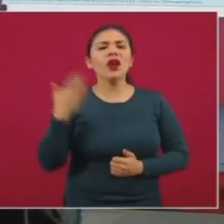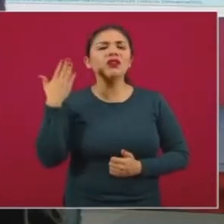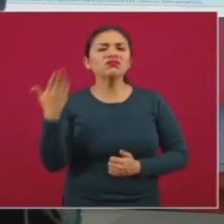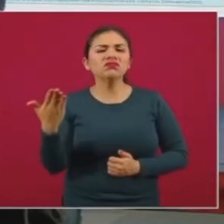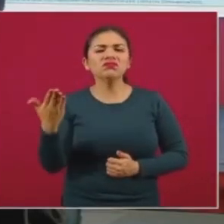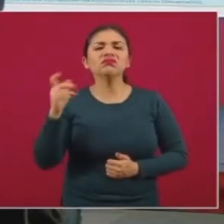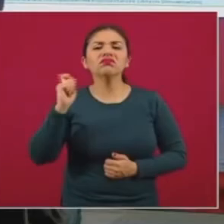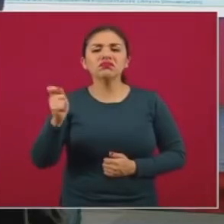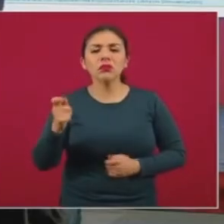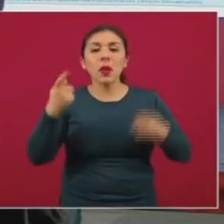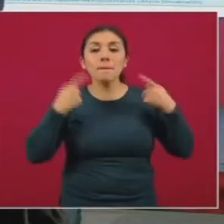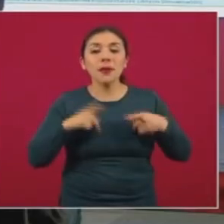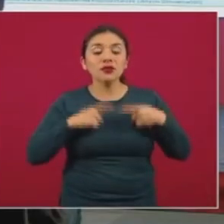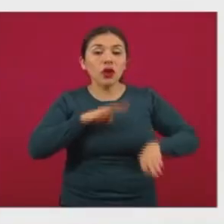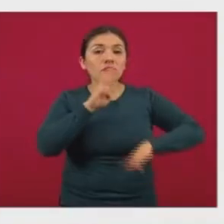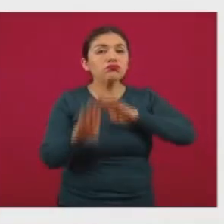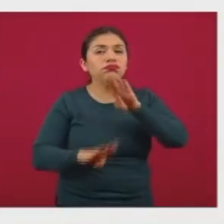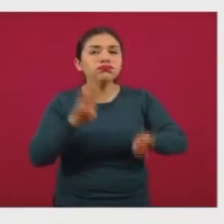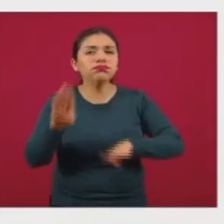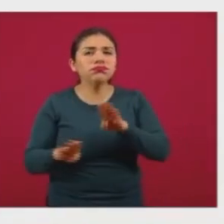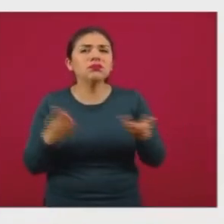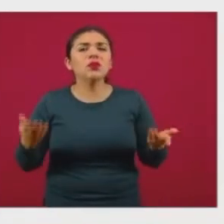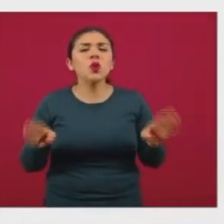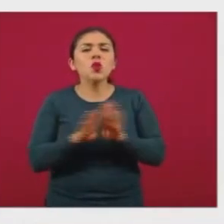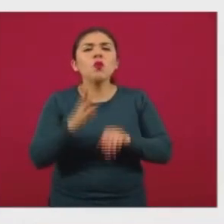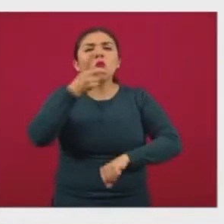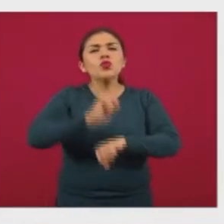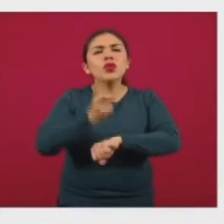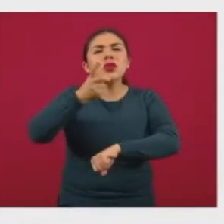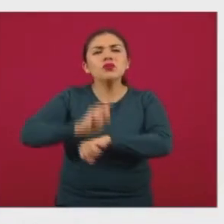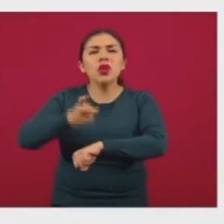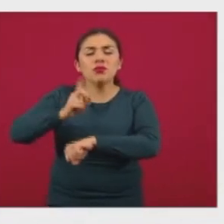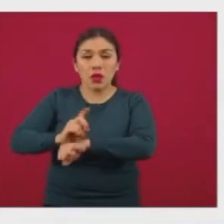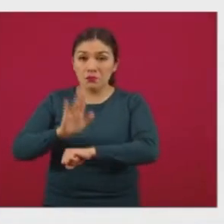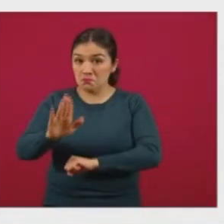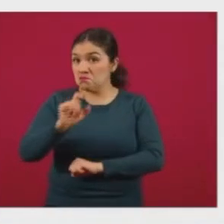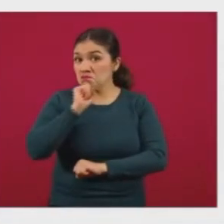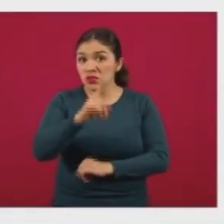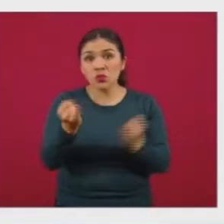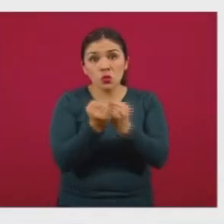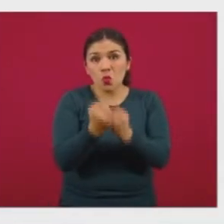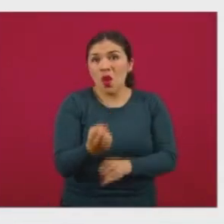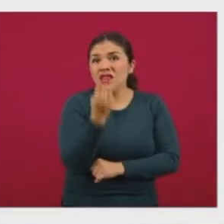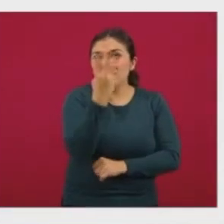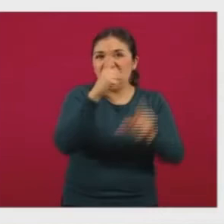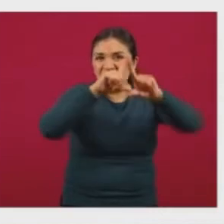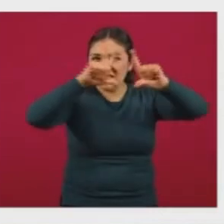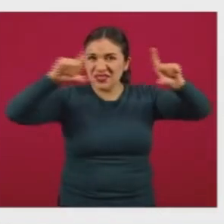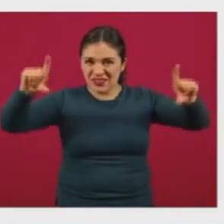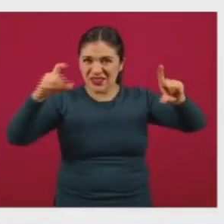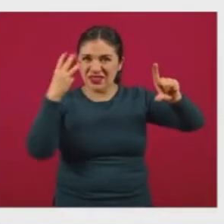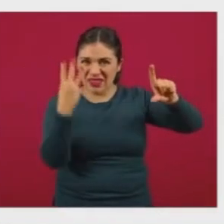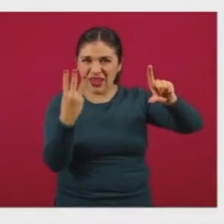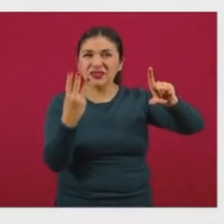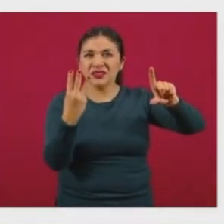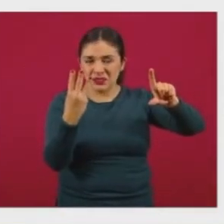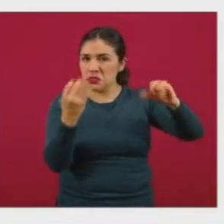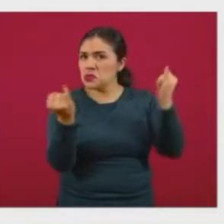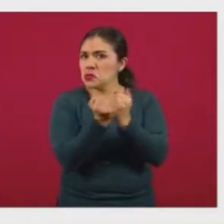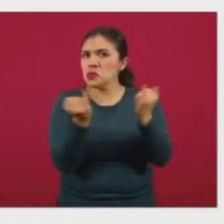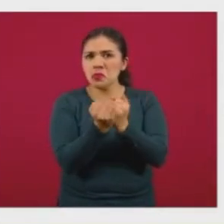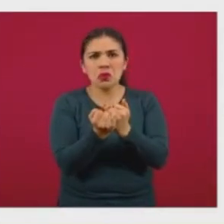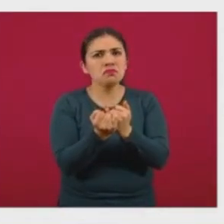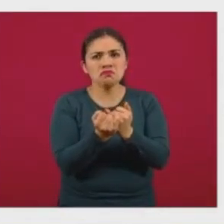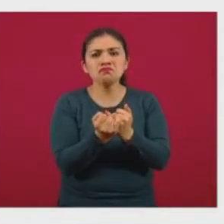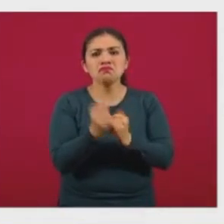comportamiento de las defunciones diarias. Misma situación para las primeras 3 regiones, y